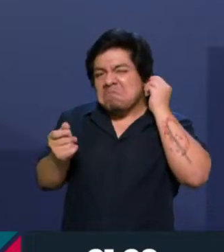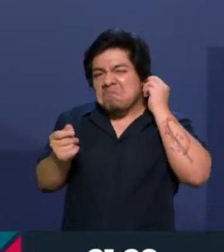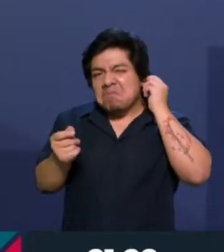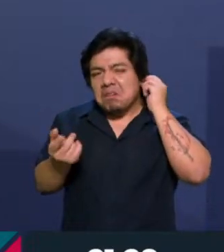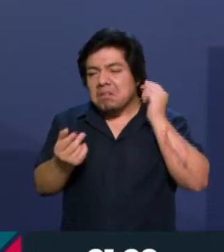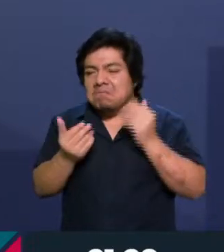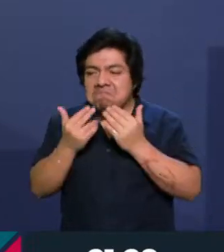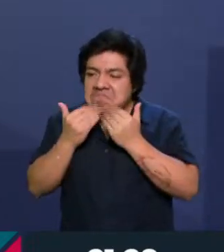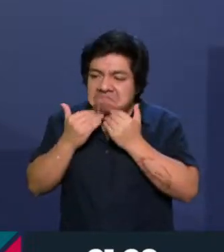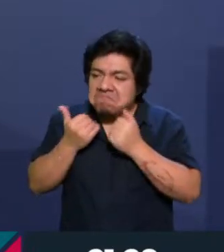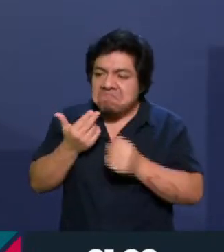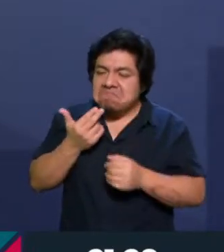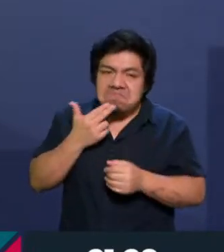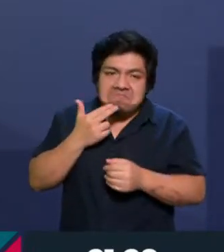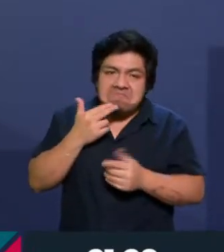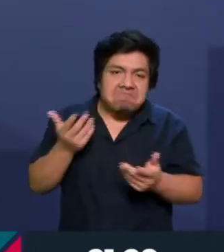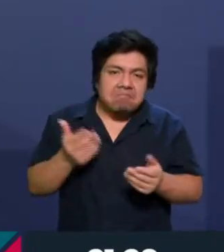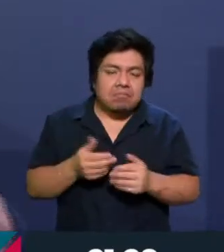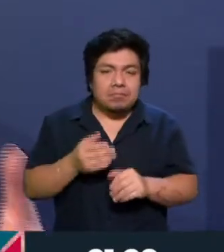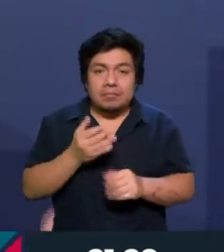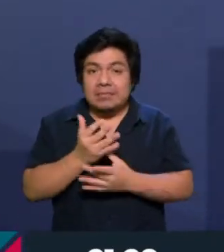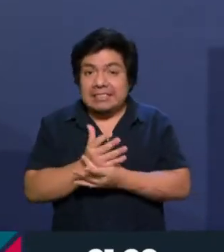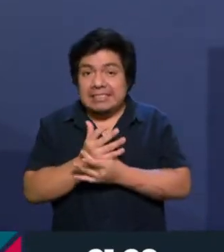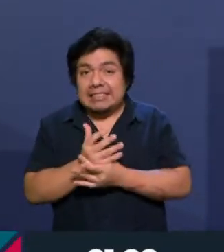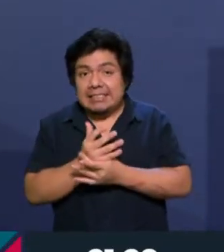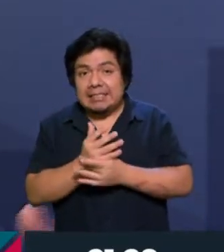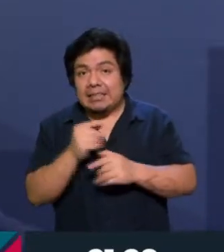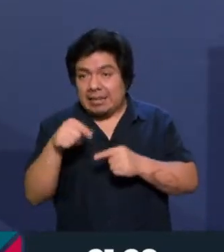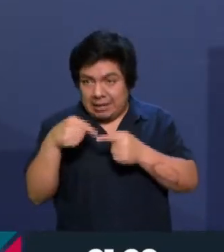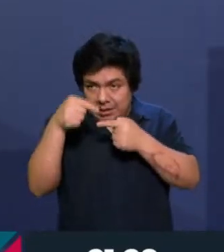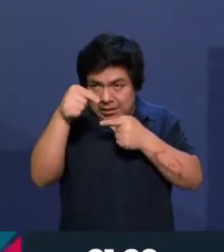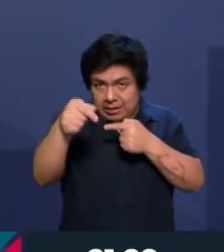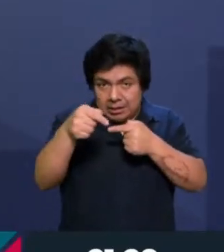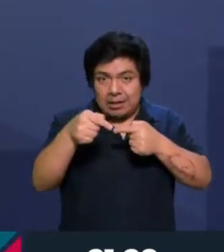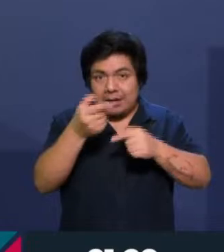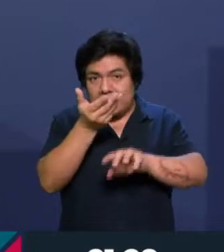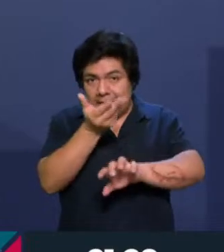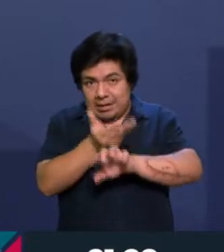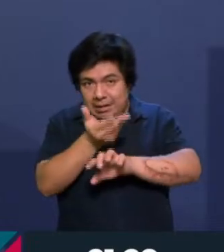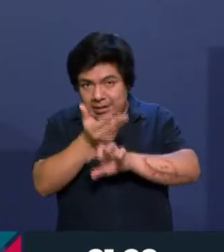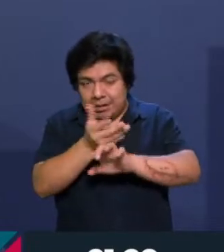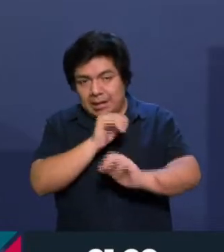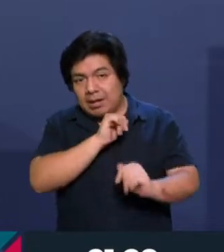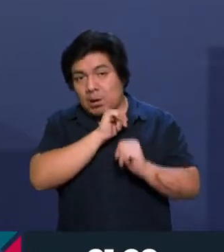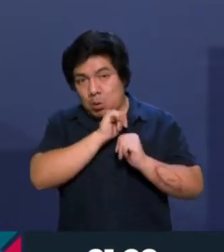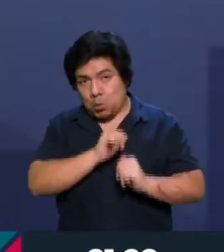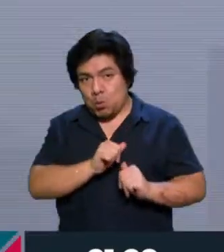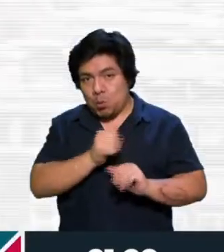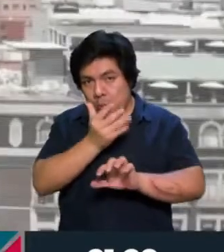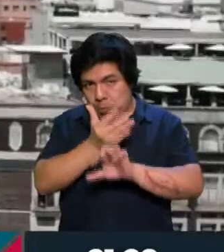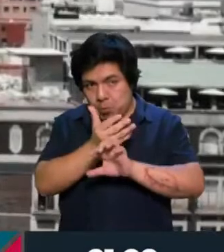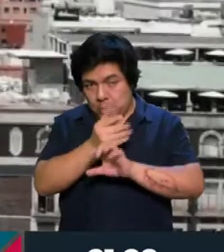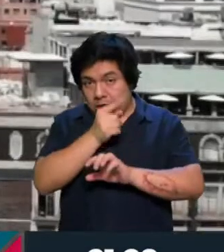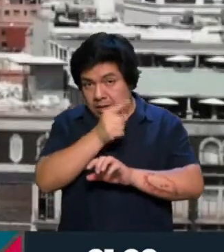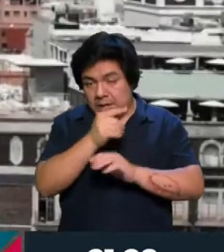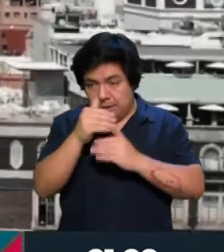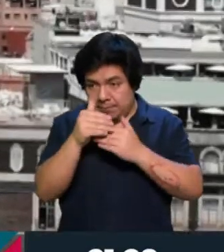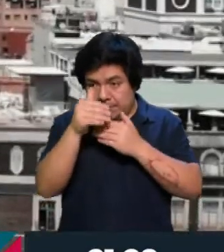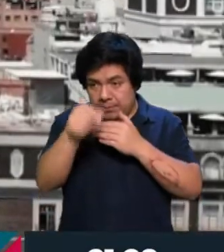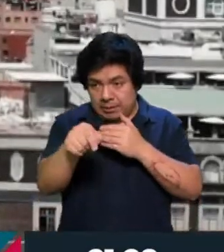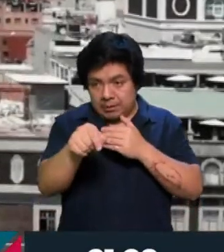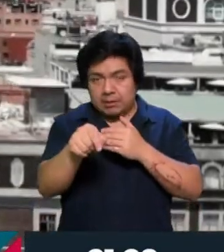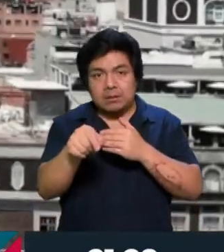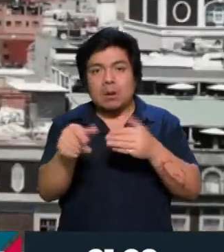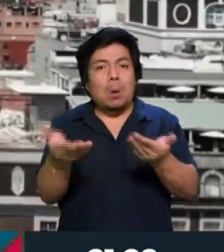ser utilizados. También lo que se dice es que del lado estadounidense, que correspondería a la autoridad de aquel país, se